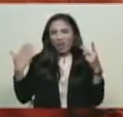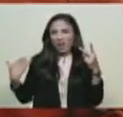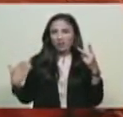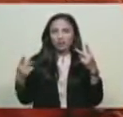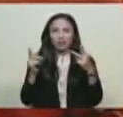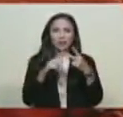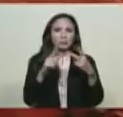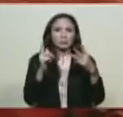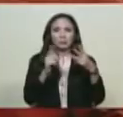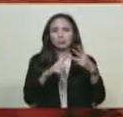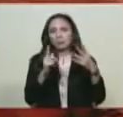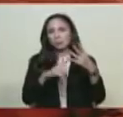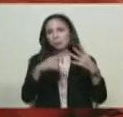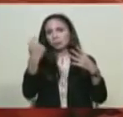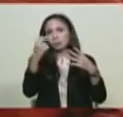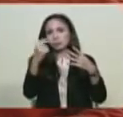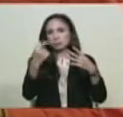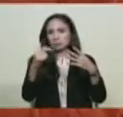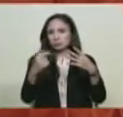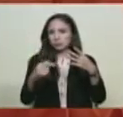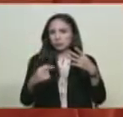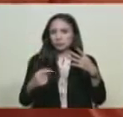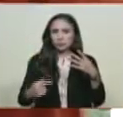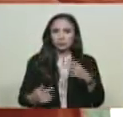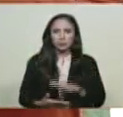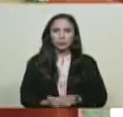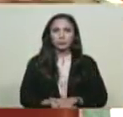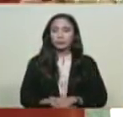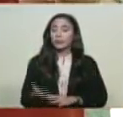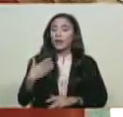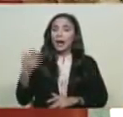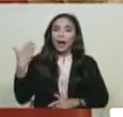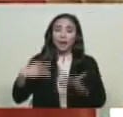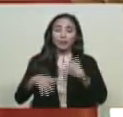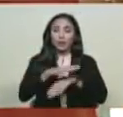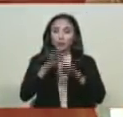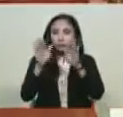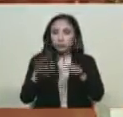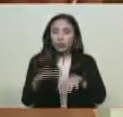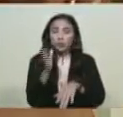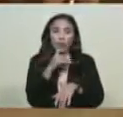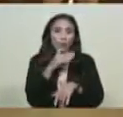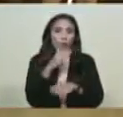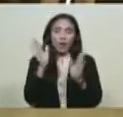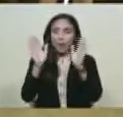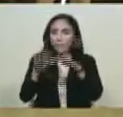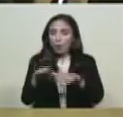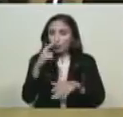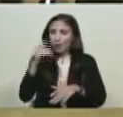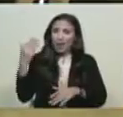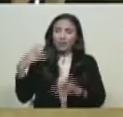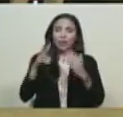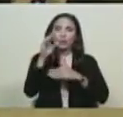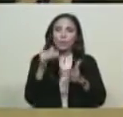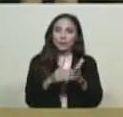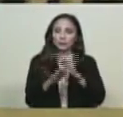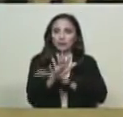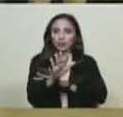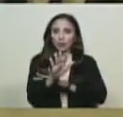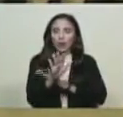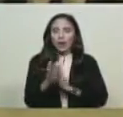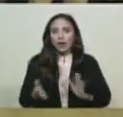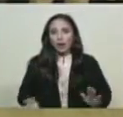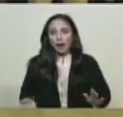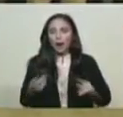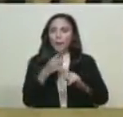Tabaré, con el gran Néstor Kirchner al frente, derrotaron el ALCA. Y con la derrota del ALCA, las